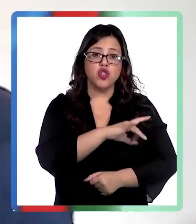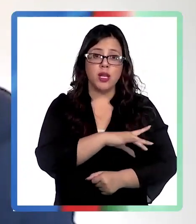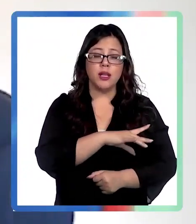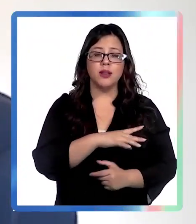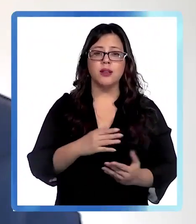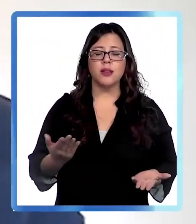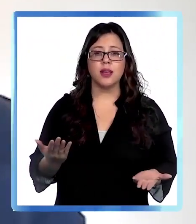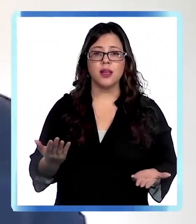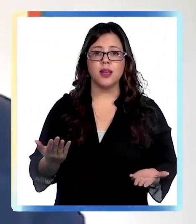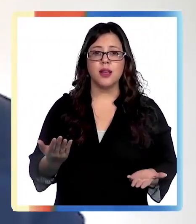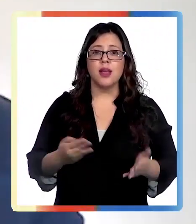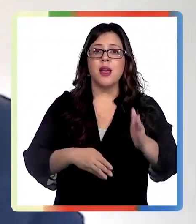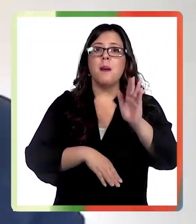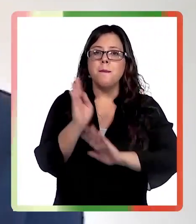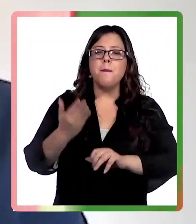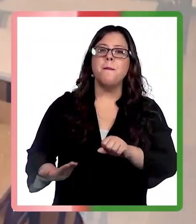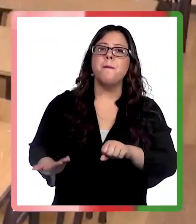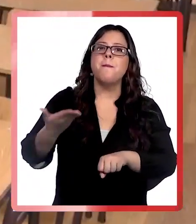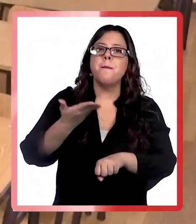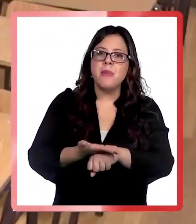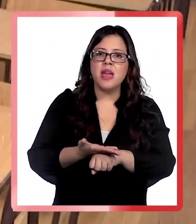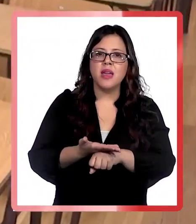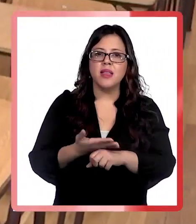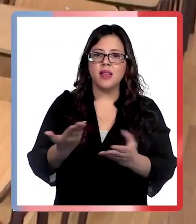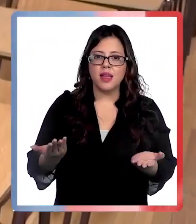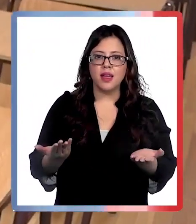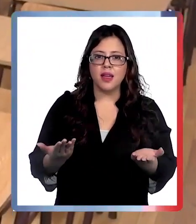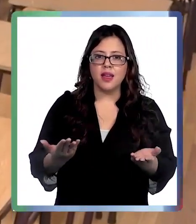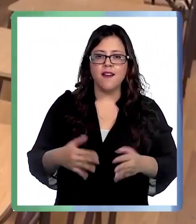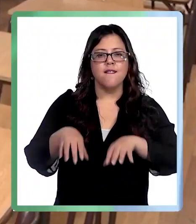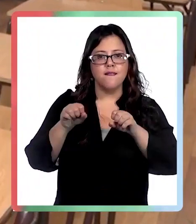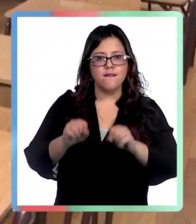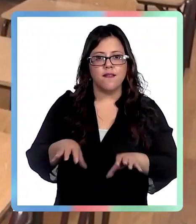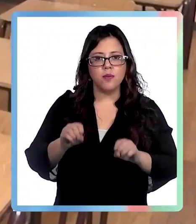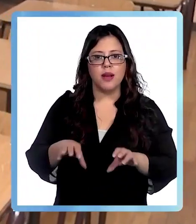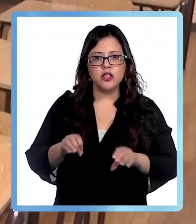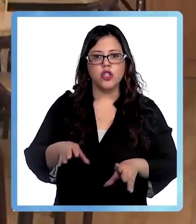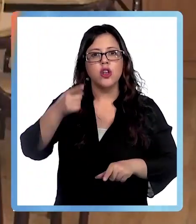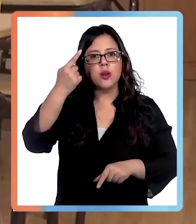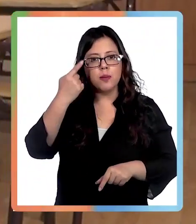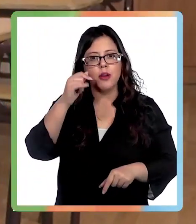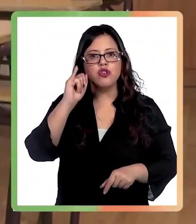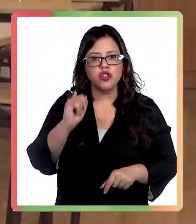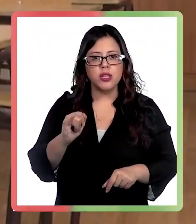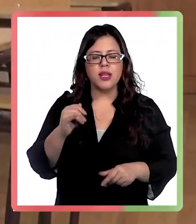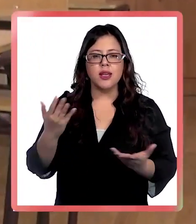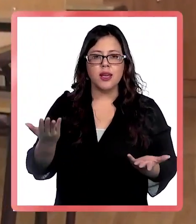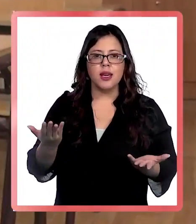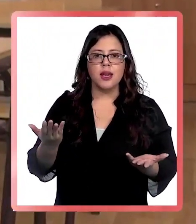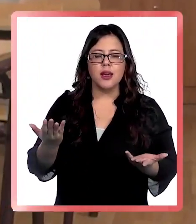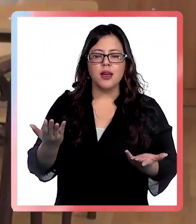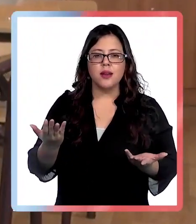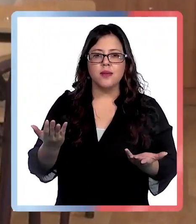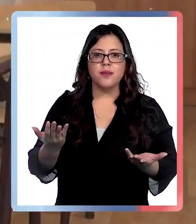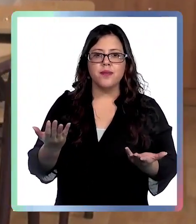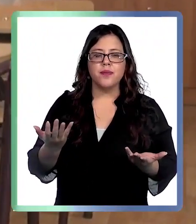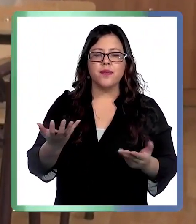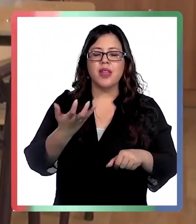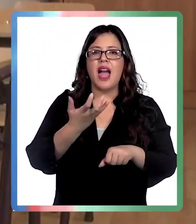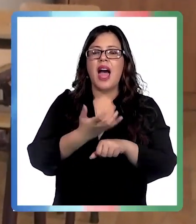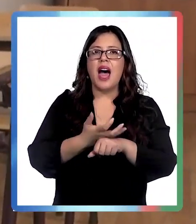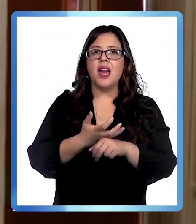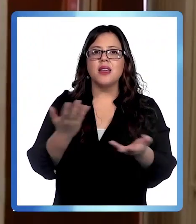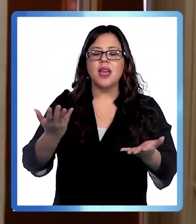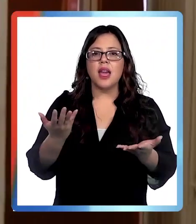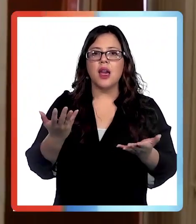Chile donde más solicitan este tipo de formación. Pero claro, entra en, por decirlo de alguna forma, hay